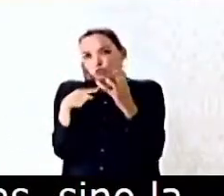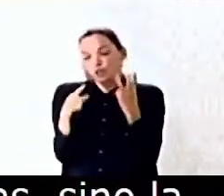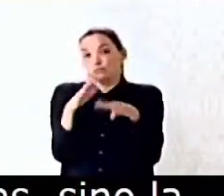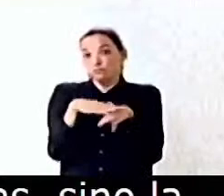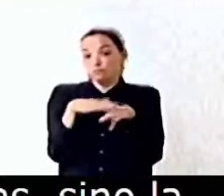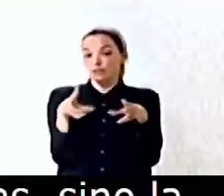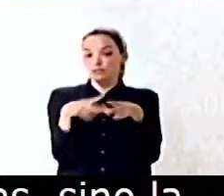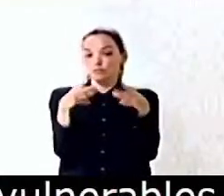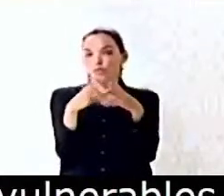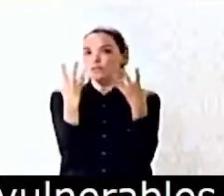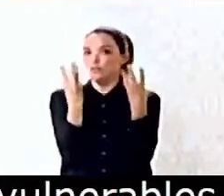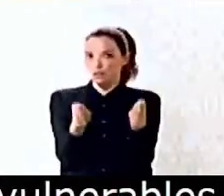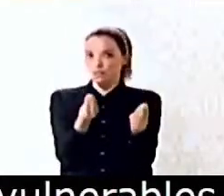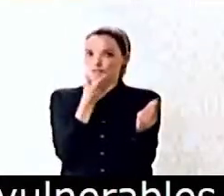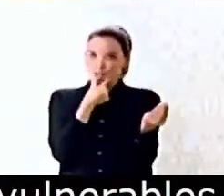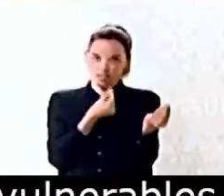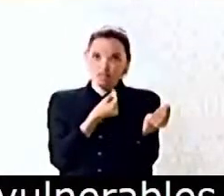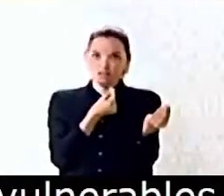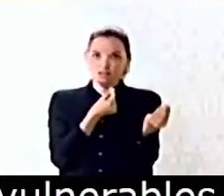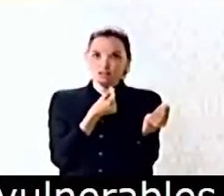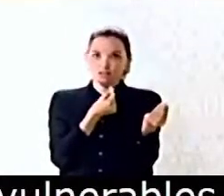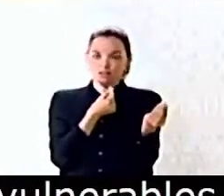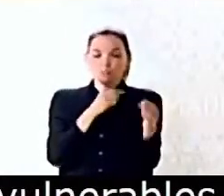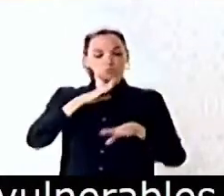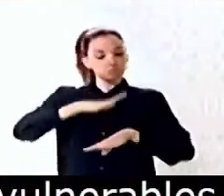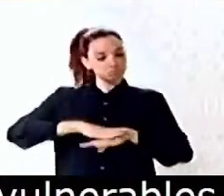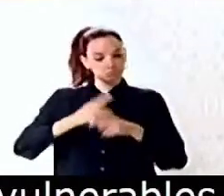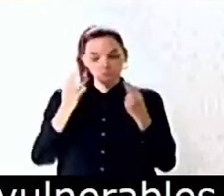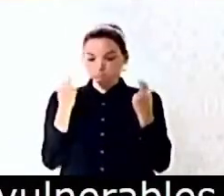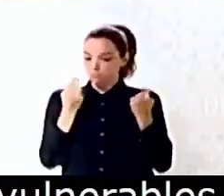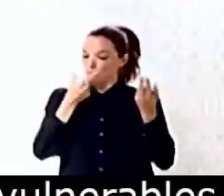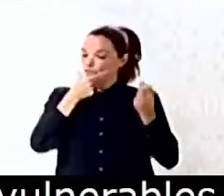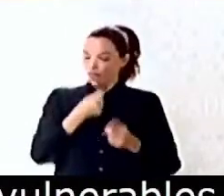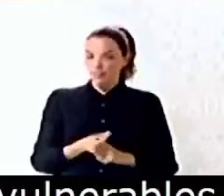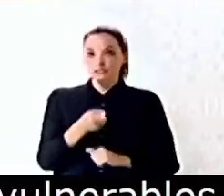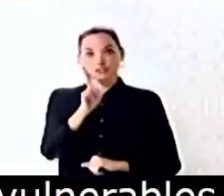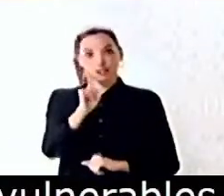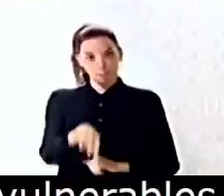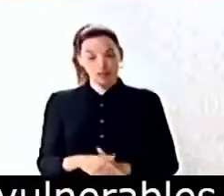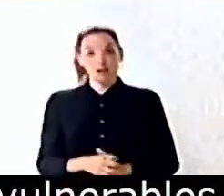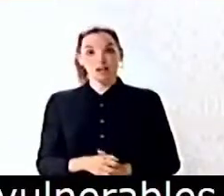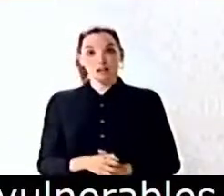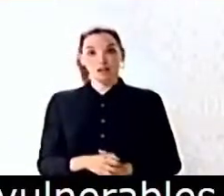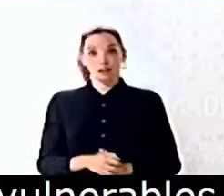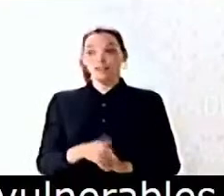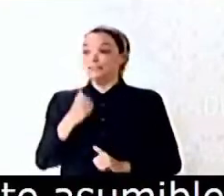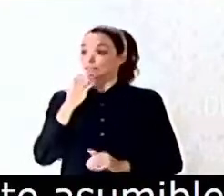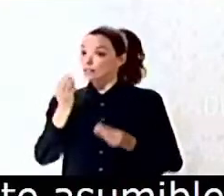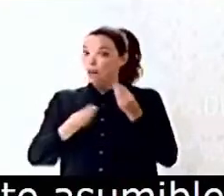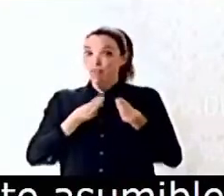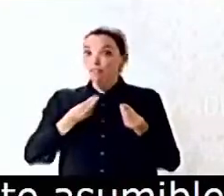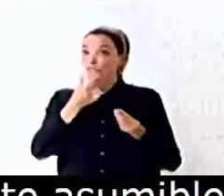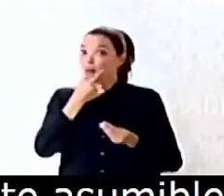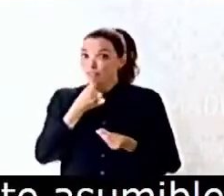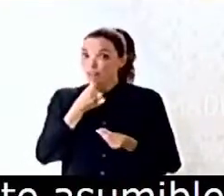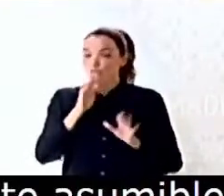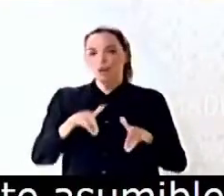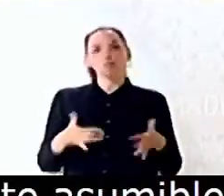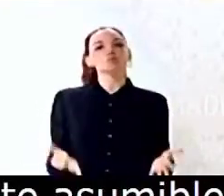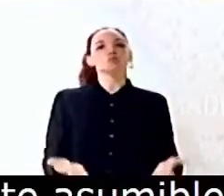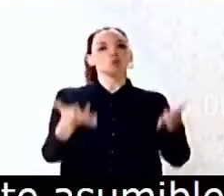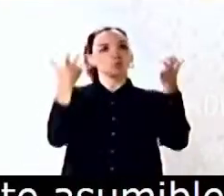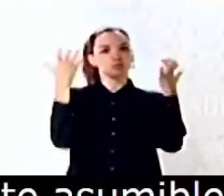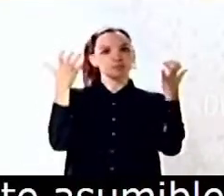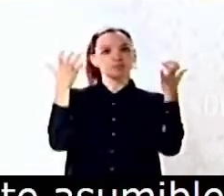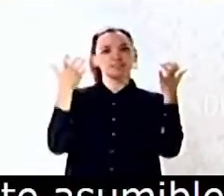parte de la población y que además sean fácilmente asumibles, porque ganaremos más que si nos metemos en